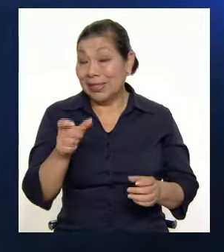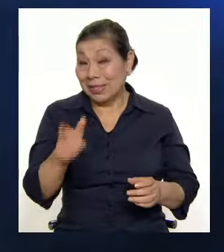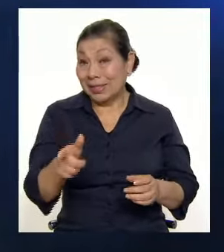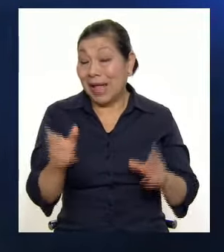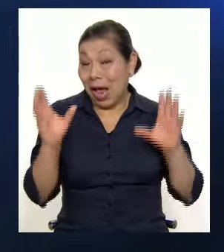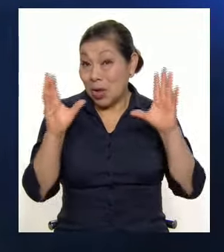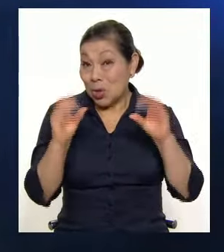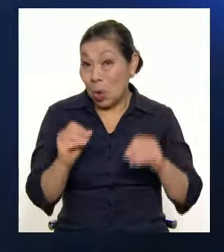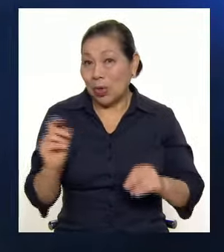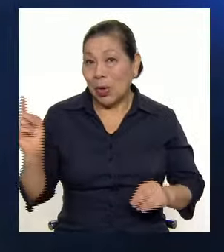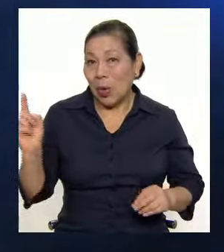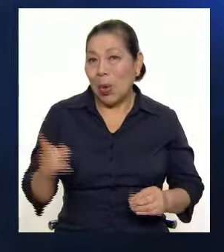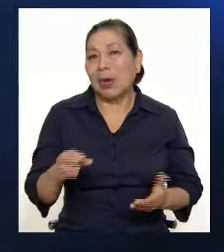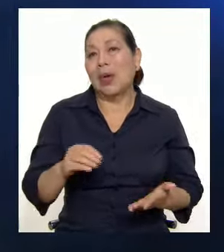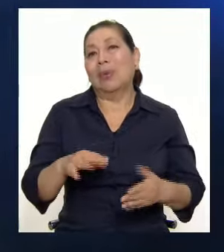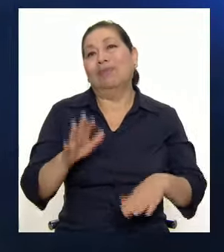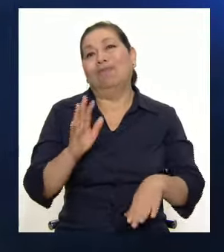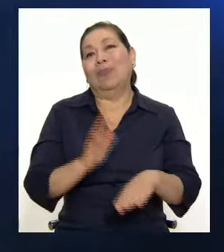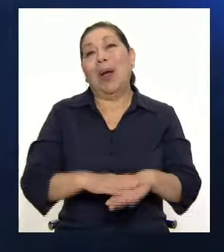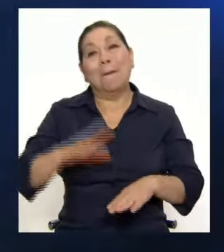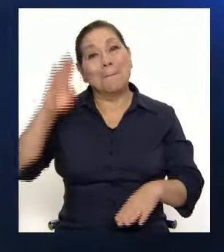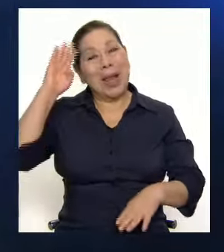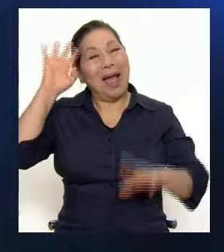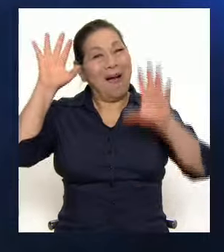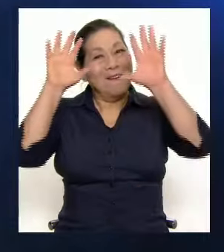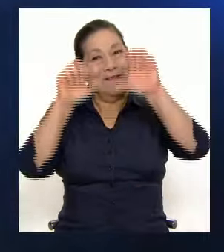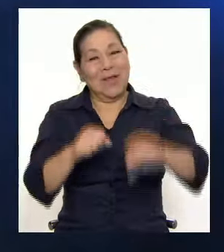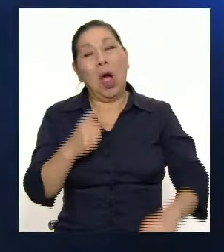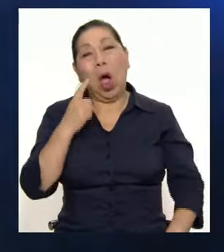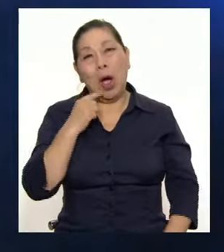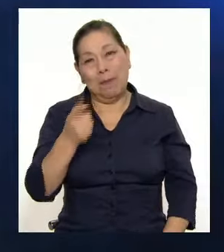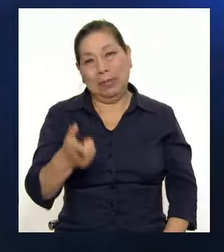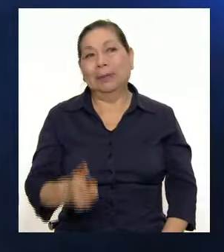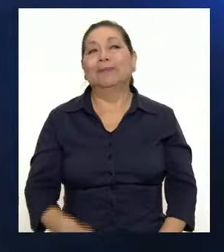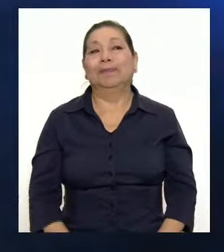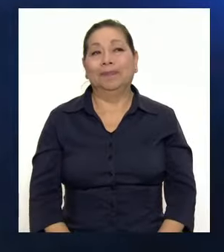misma noche cayó en manos de la policía.